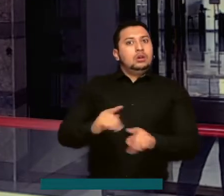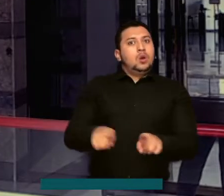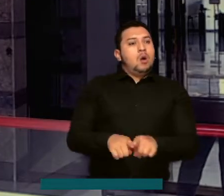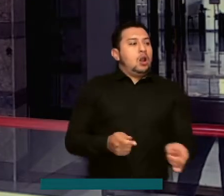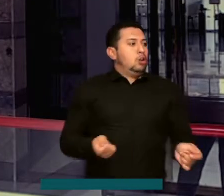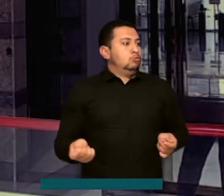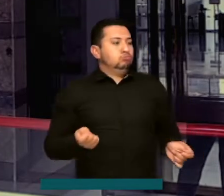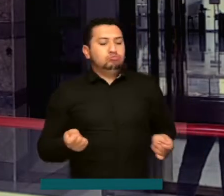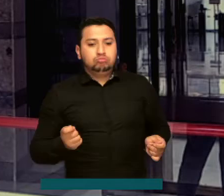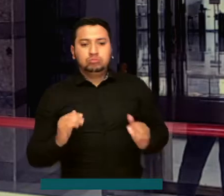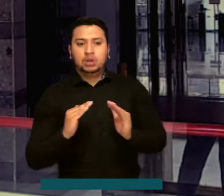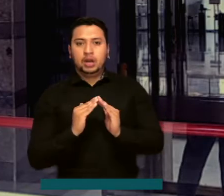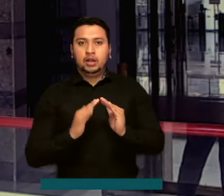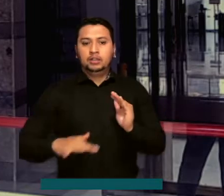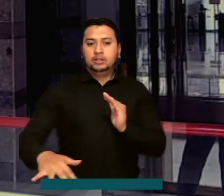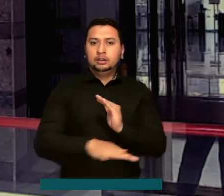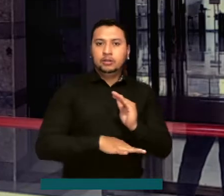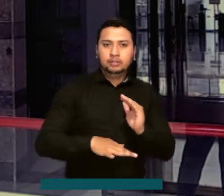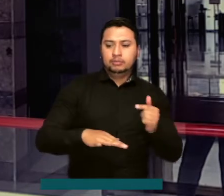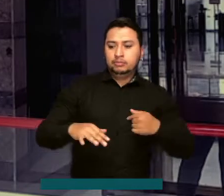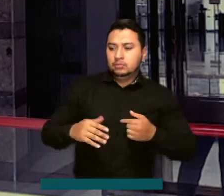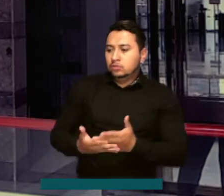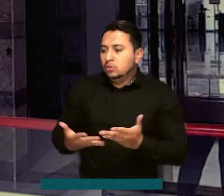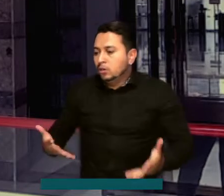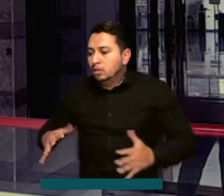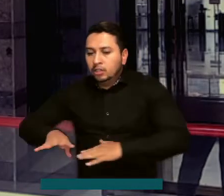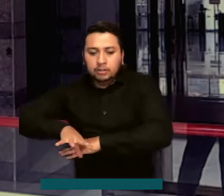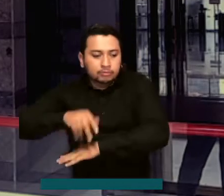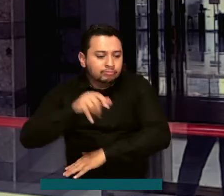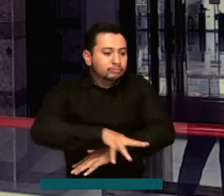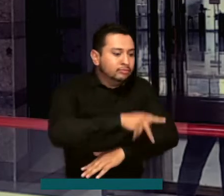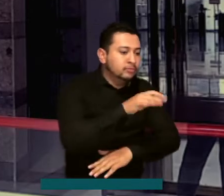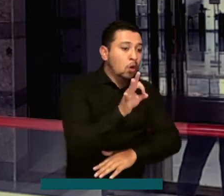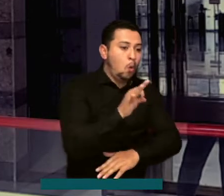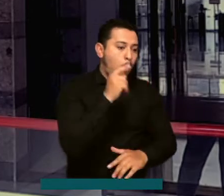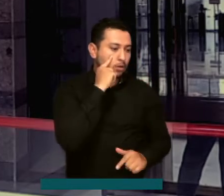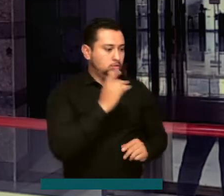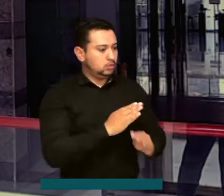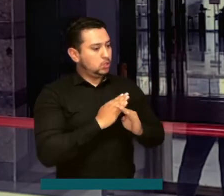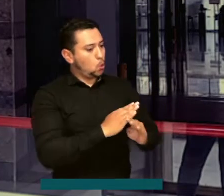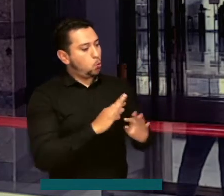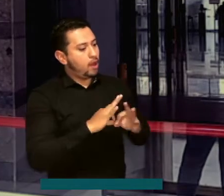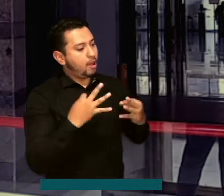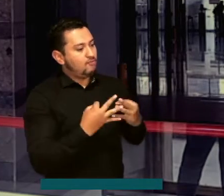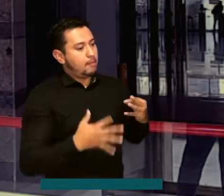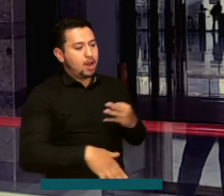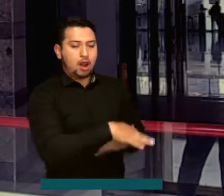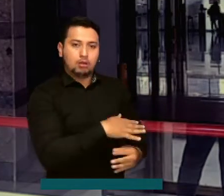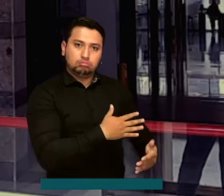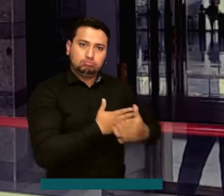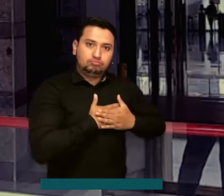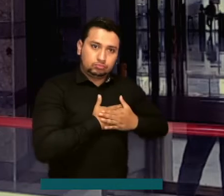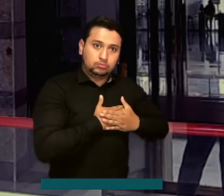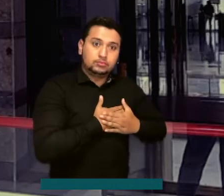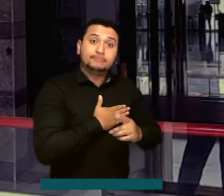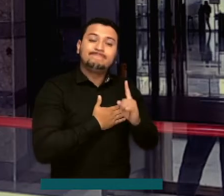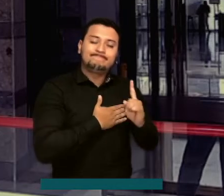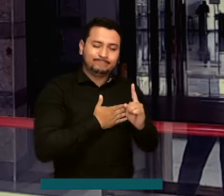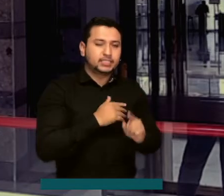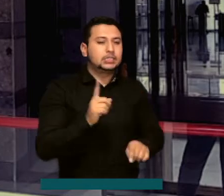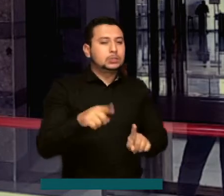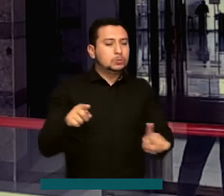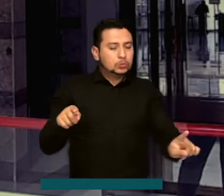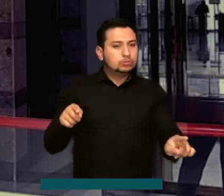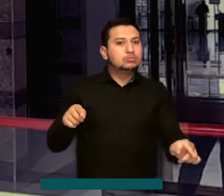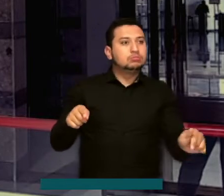un cierto grado de control sobre su vivienda, sus pertenencias y aquellos que le importan. Pero con noticias acerca de ataques,